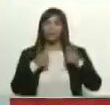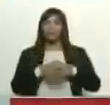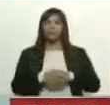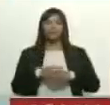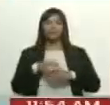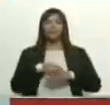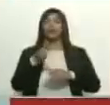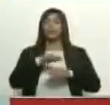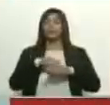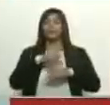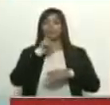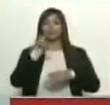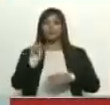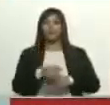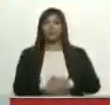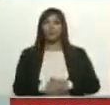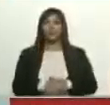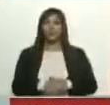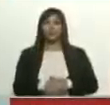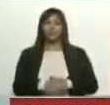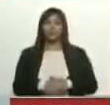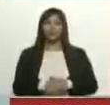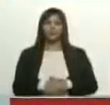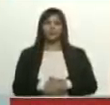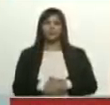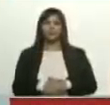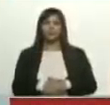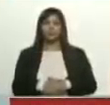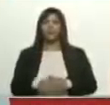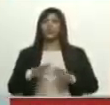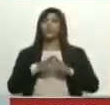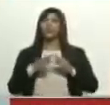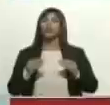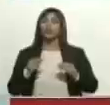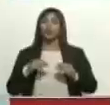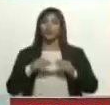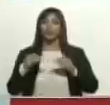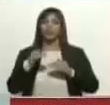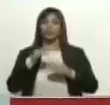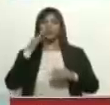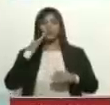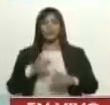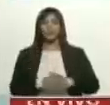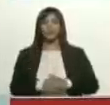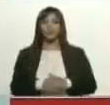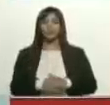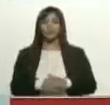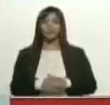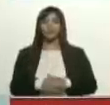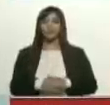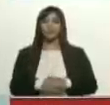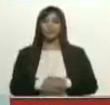de Venezuela, Nicolás Maduro Moros, y todo el alto mando militar.